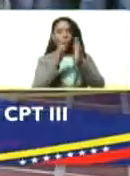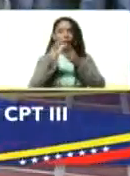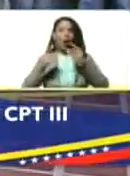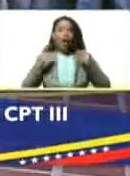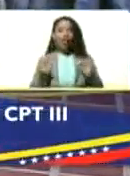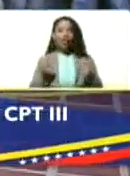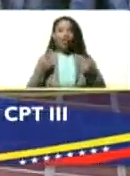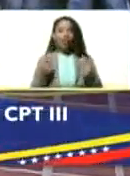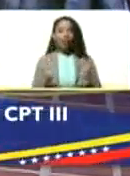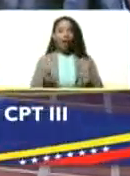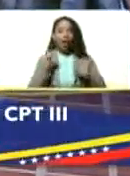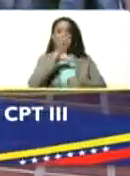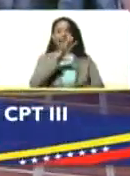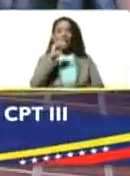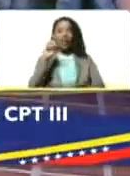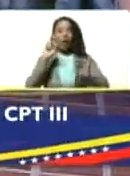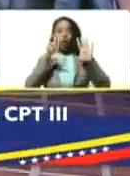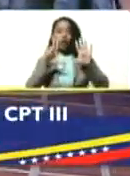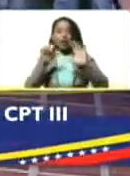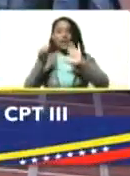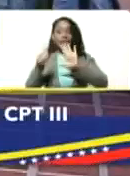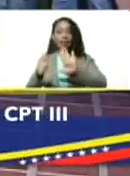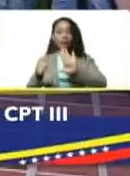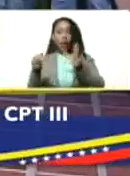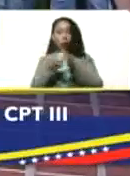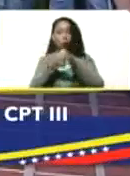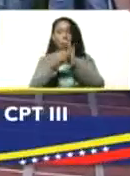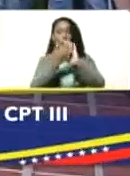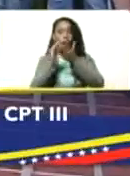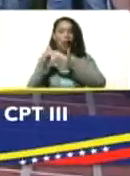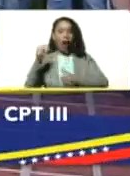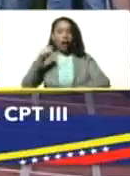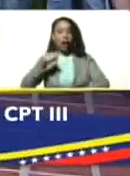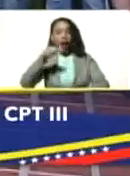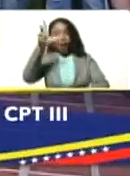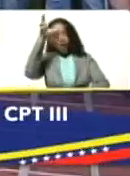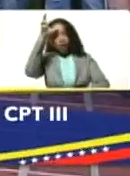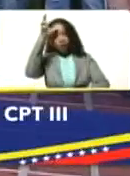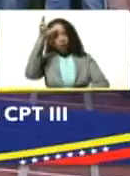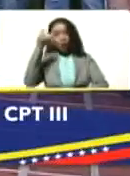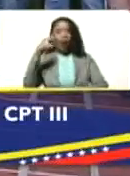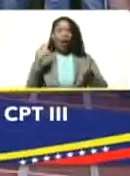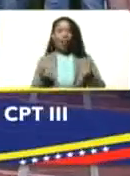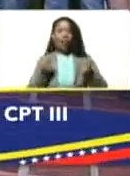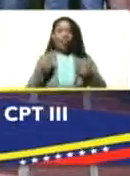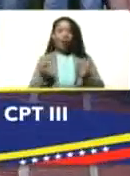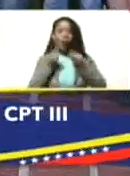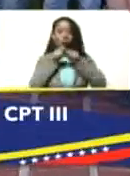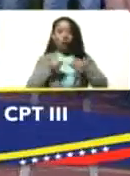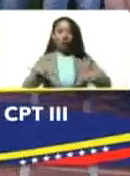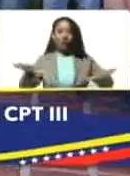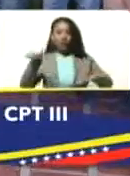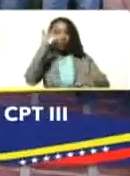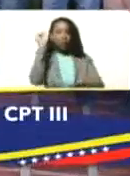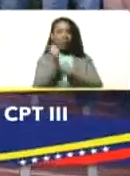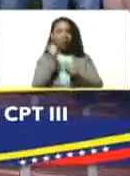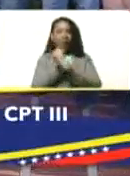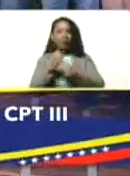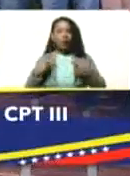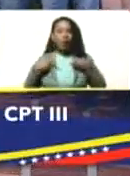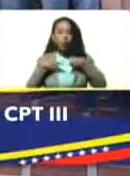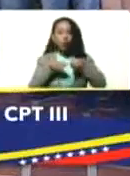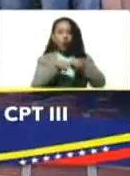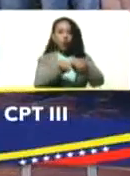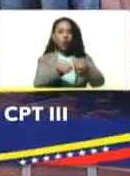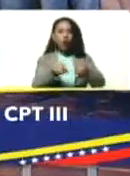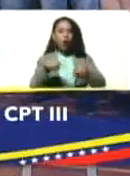activas, son 586 Bricomiles que tenemos en el estado Falcón, activas, desplegadas y trabajando en simultáneo como